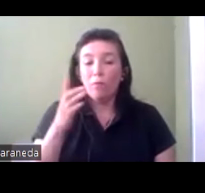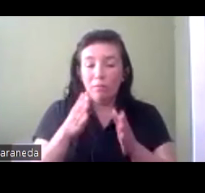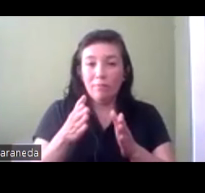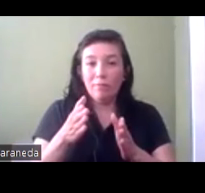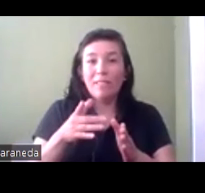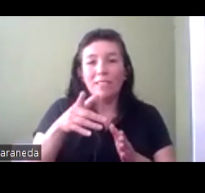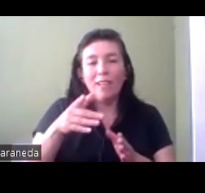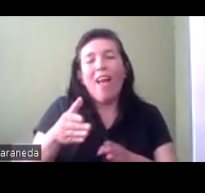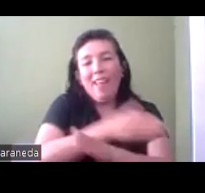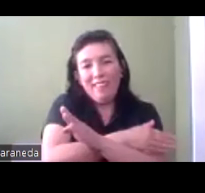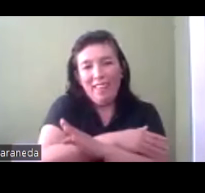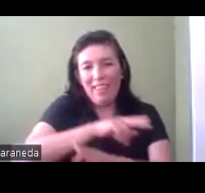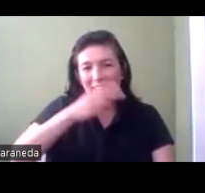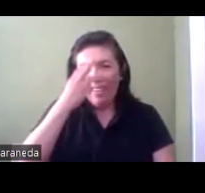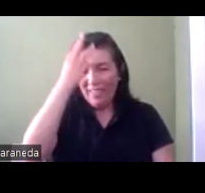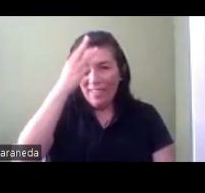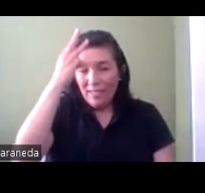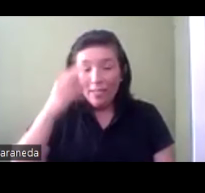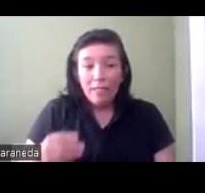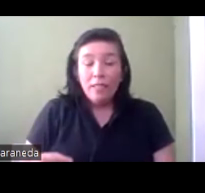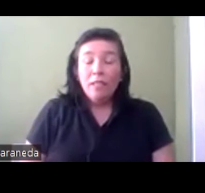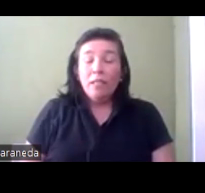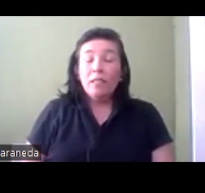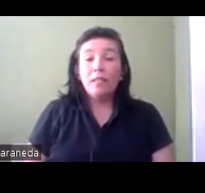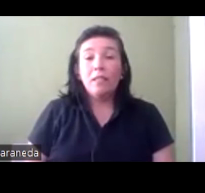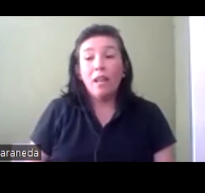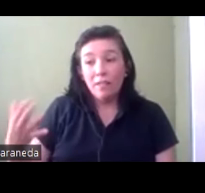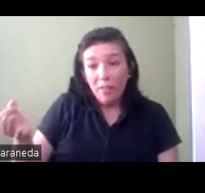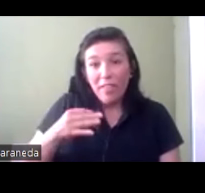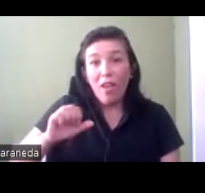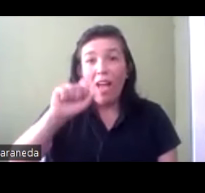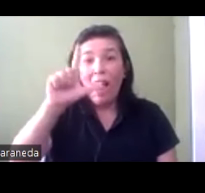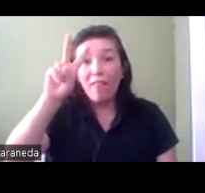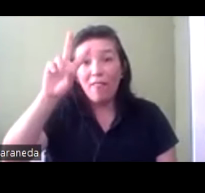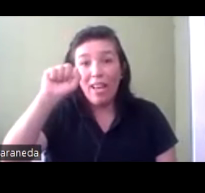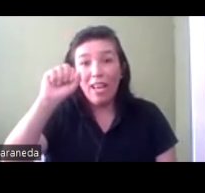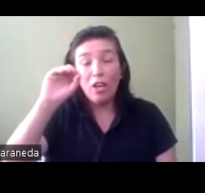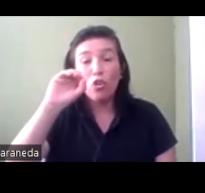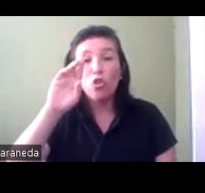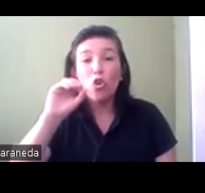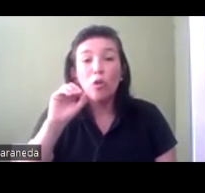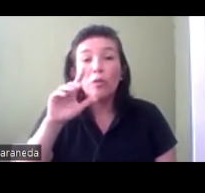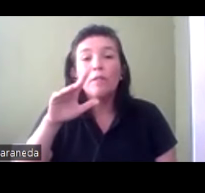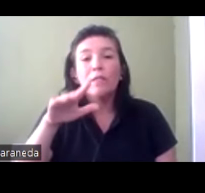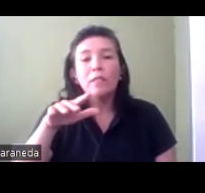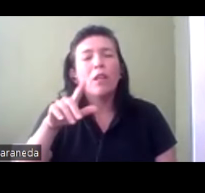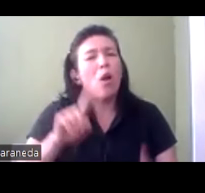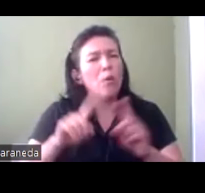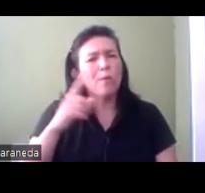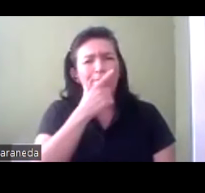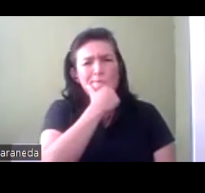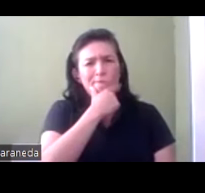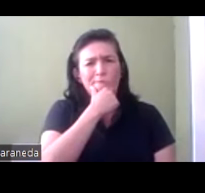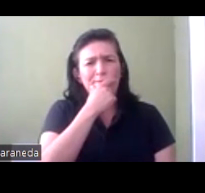Cabe recalcar, tal como mencionó al último Álvaro, que este marco general ha sido cuestionado básicamente